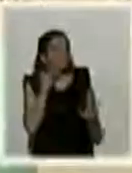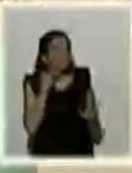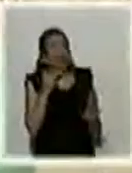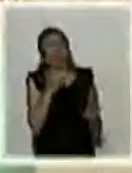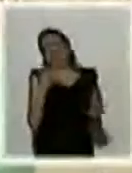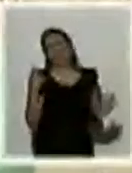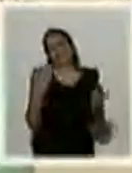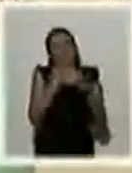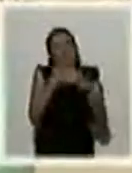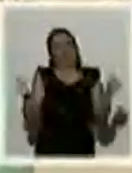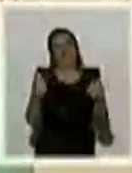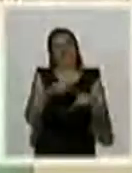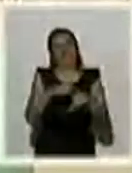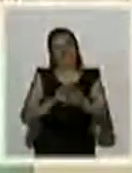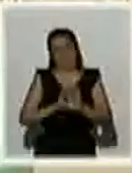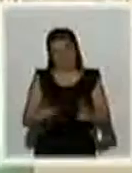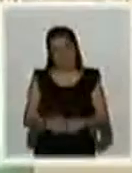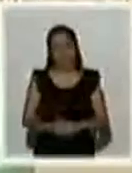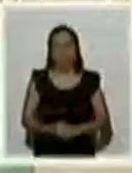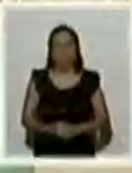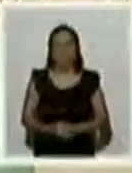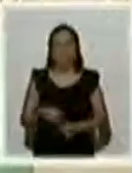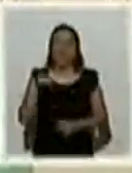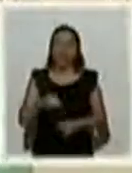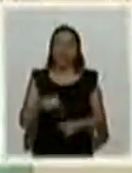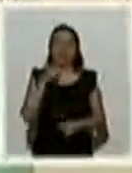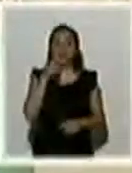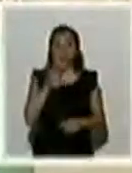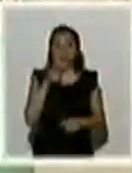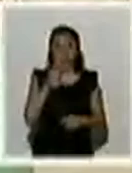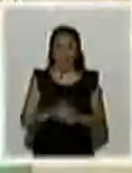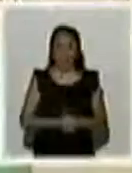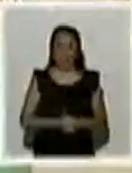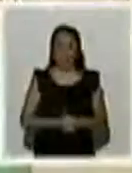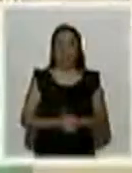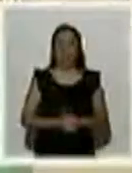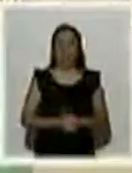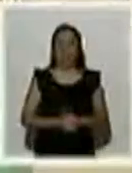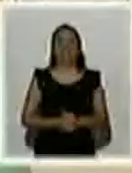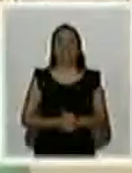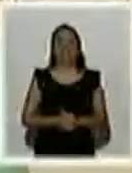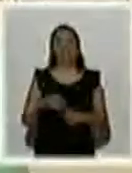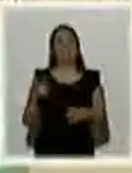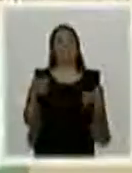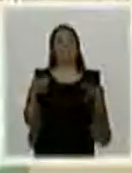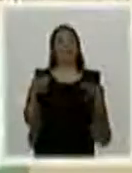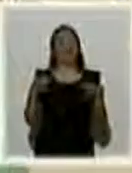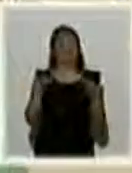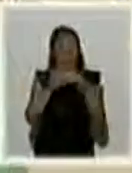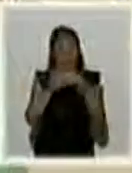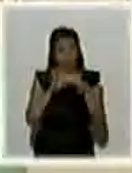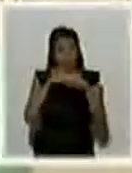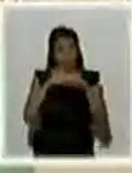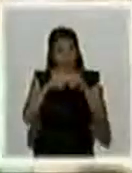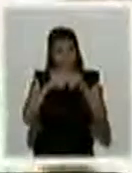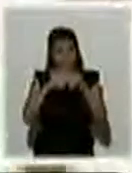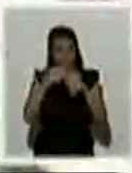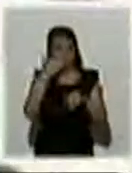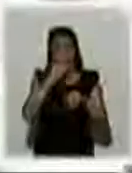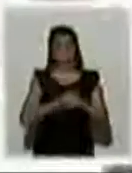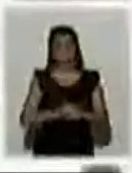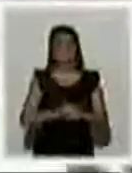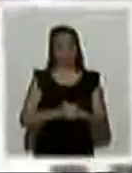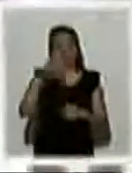los 2 minutos. Tiene la palabra el candidato a diputado nacional de Unión por Córdoba, Juan Schiaretti. Sin